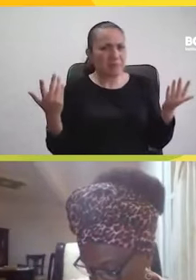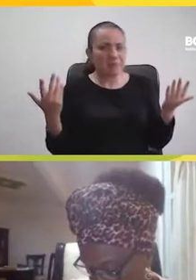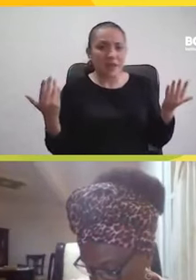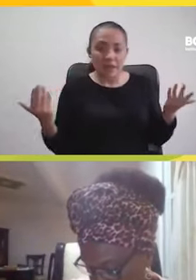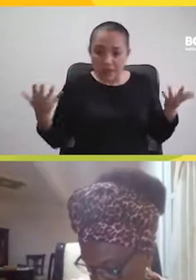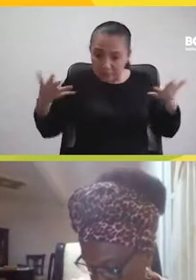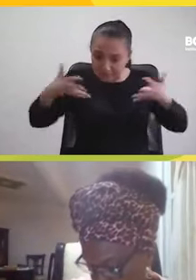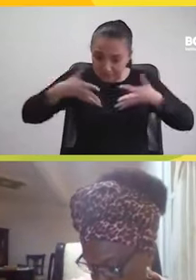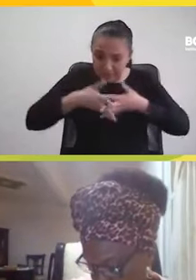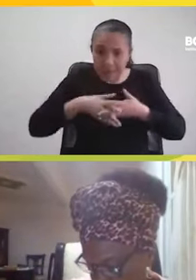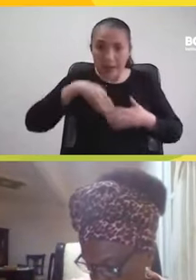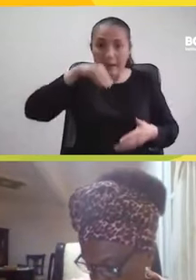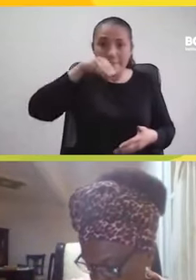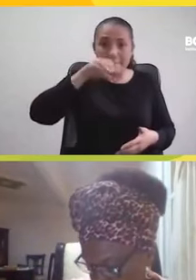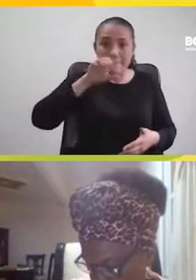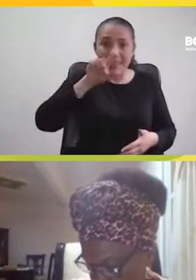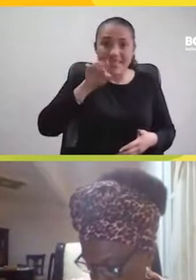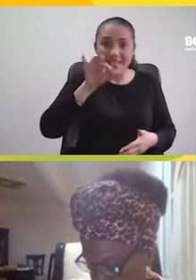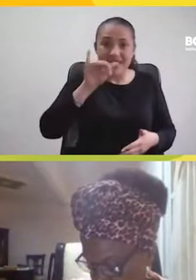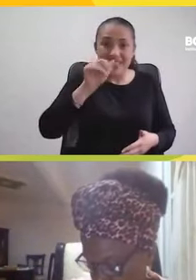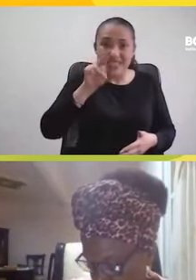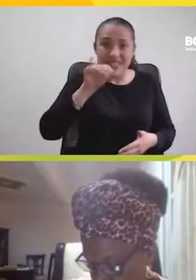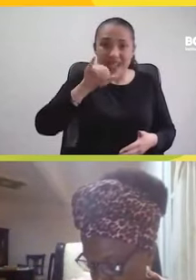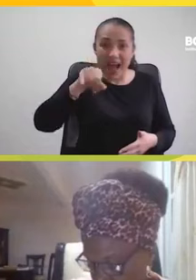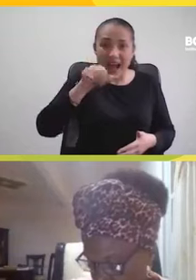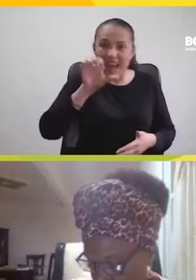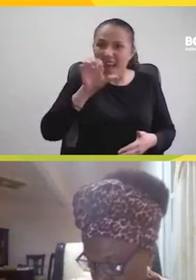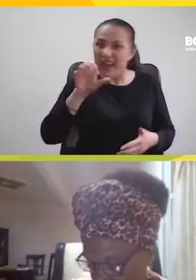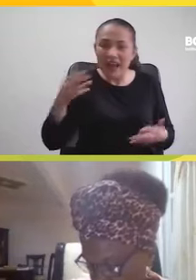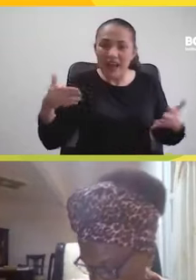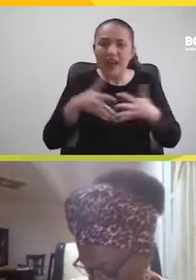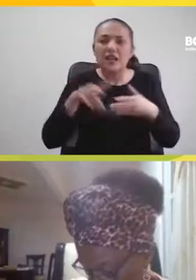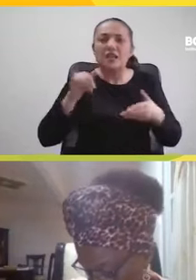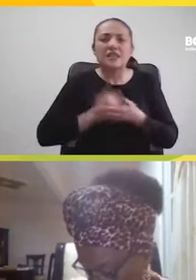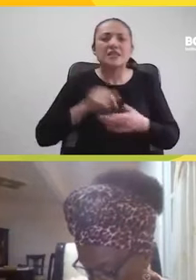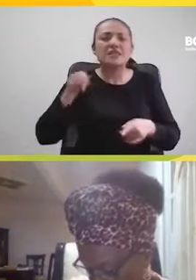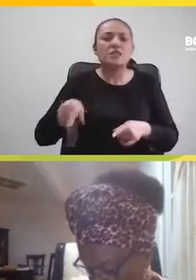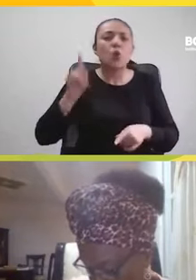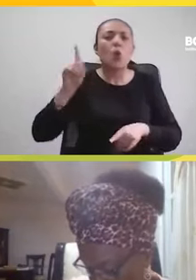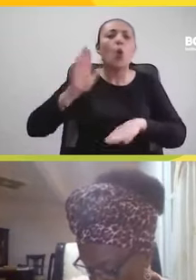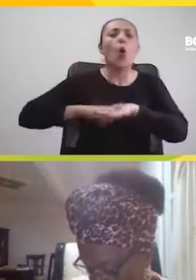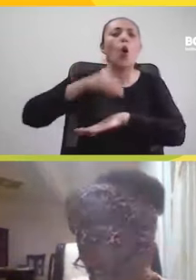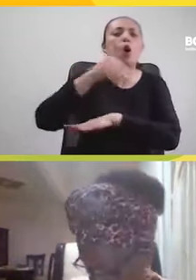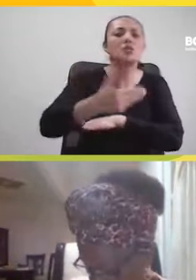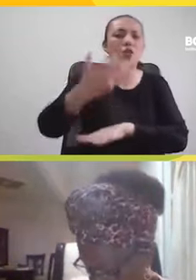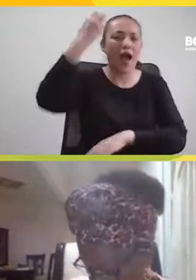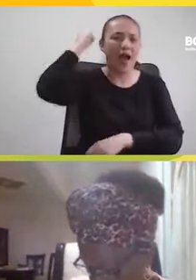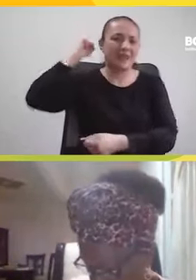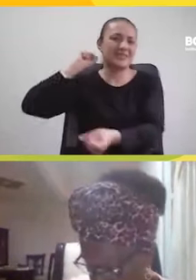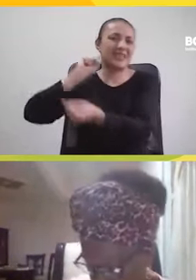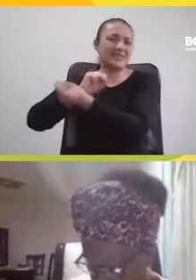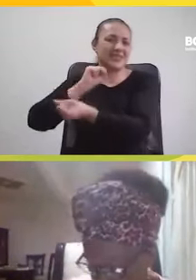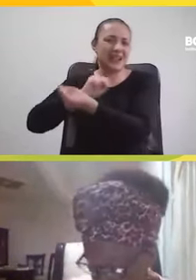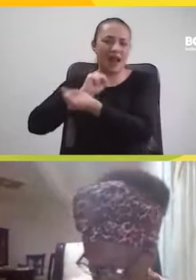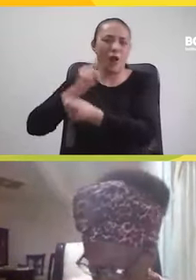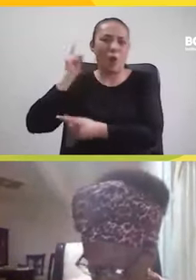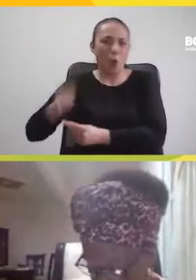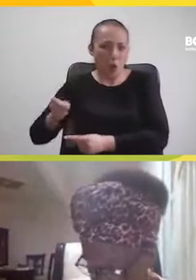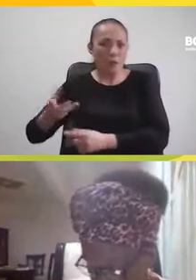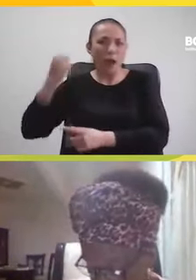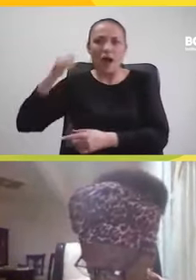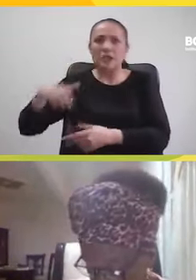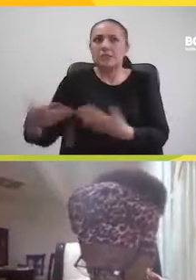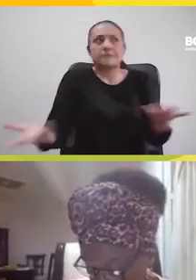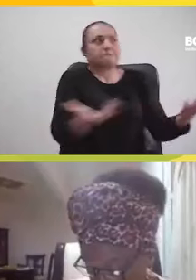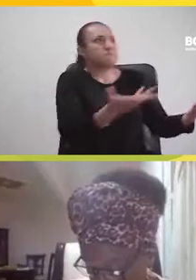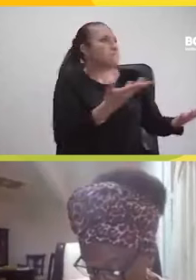una consecuencia de todo el proceso esclavista, el que no tenía otra opción. Pero él plantea